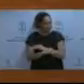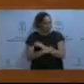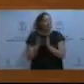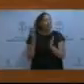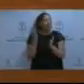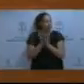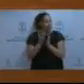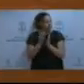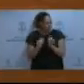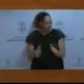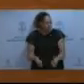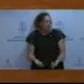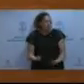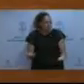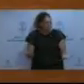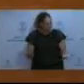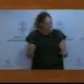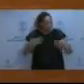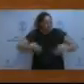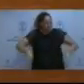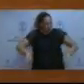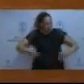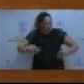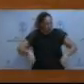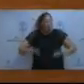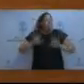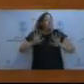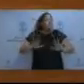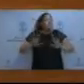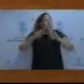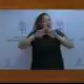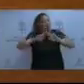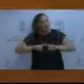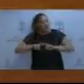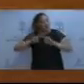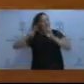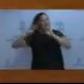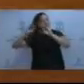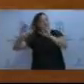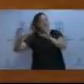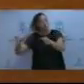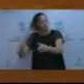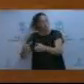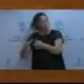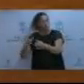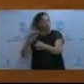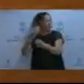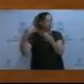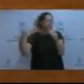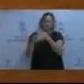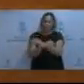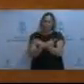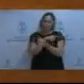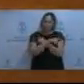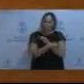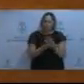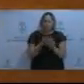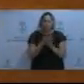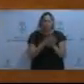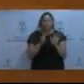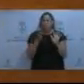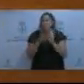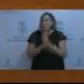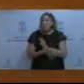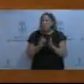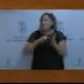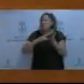empezó, estaría bueno que no hubiera empezado, pero el análisis de ellos dista mucho del que usted tiene y por eso creo que no beneficia al sistema educativo público